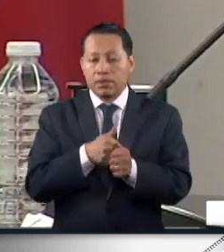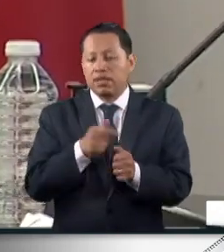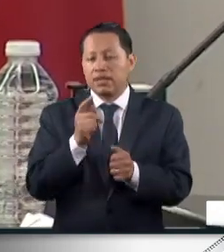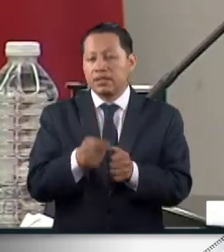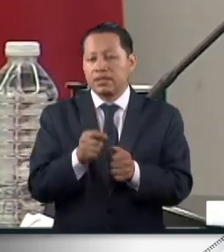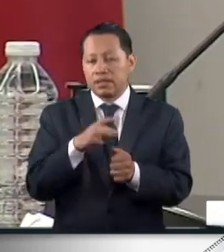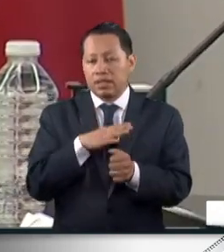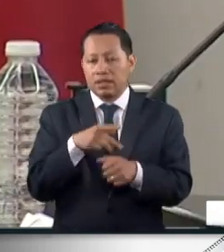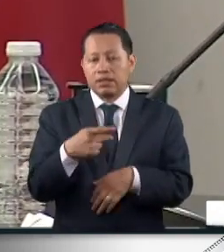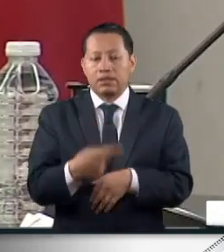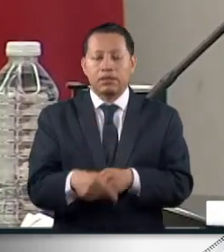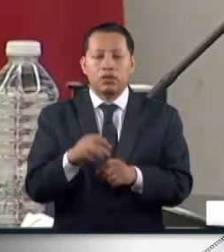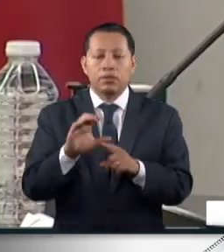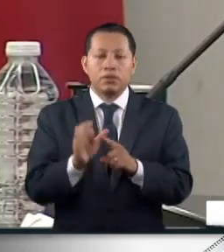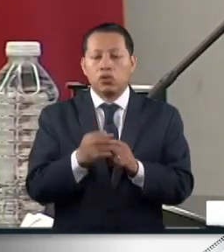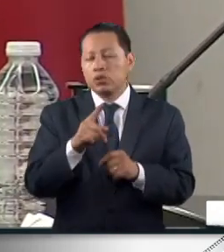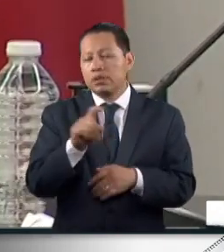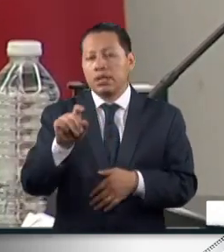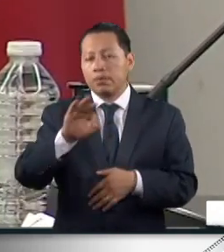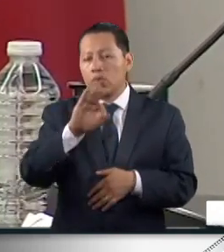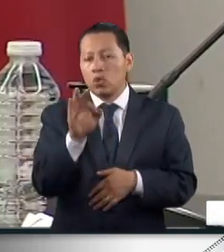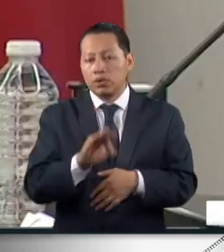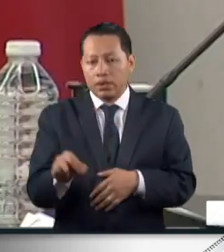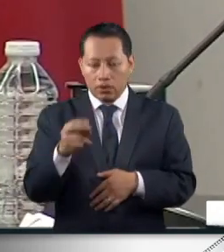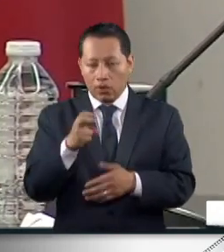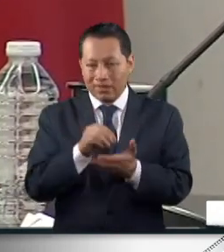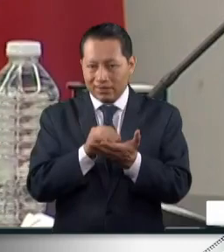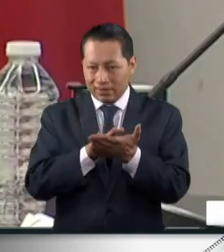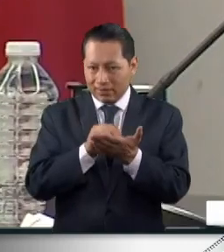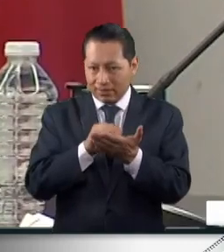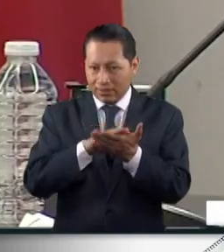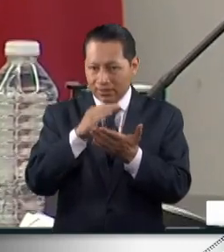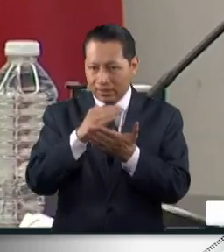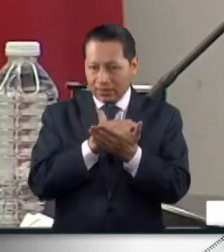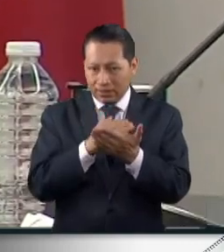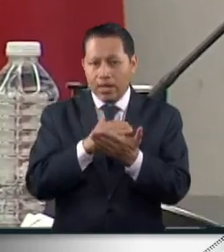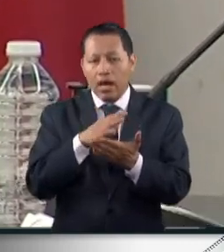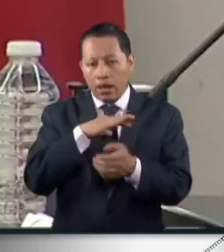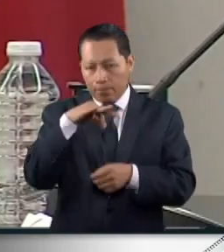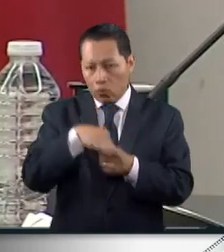en esta comisión, el 100% de nuestros dictámenes se votaron por unanimidad.